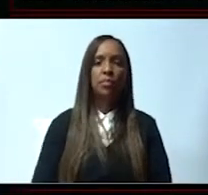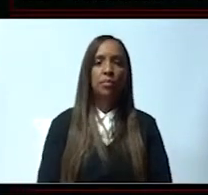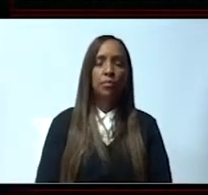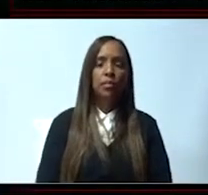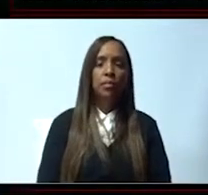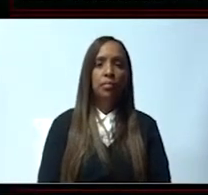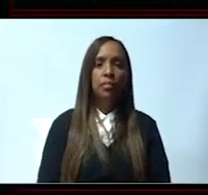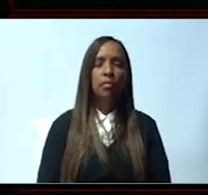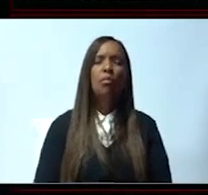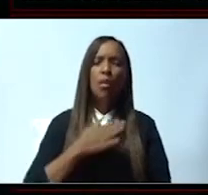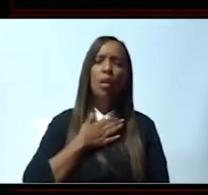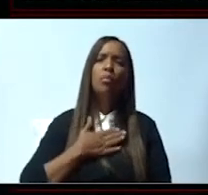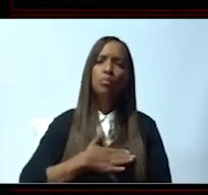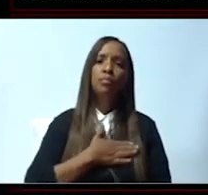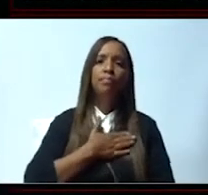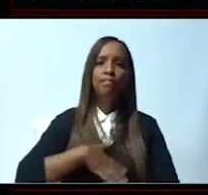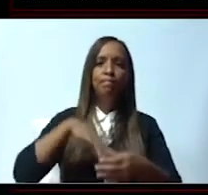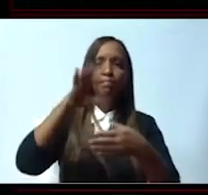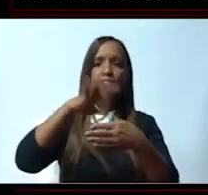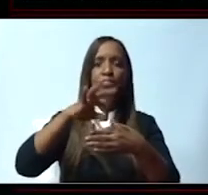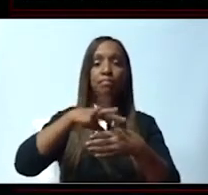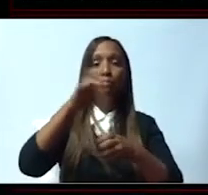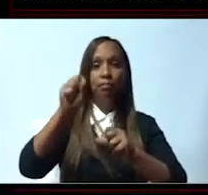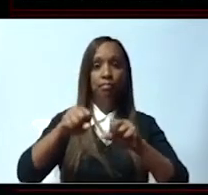Voten, por favor, sí o no.